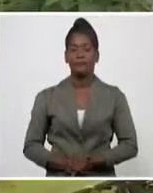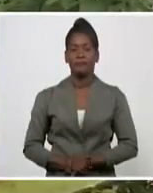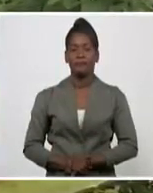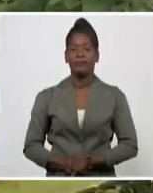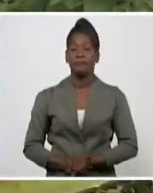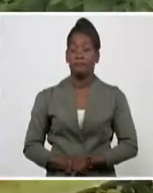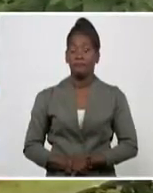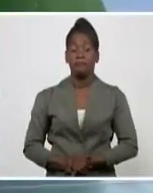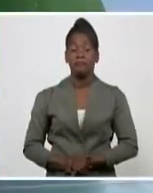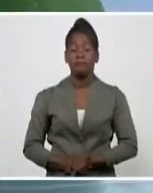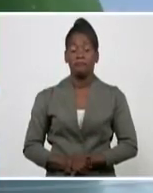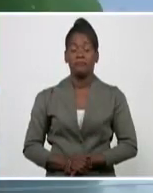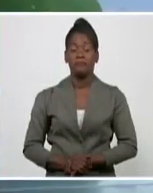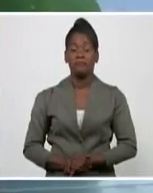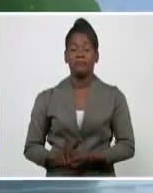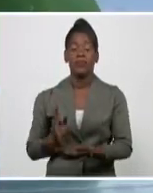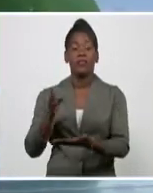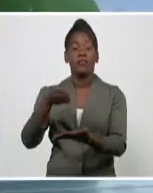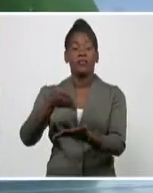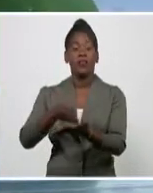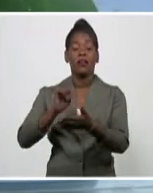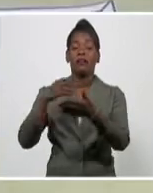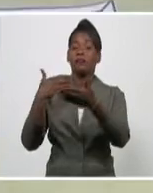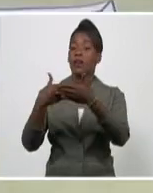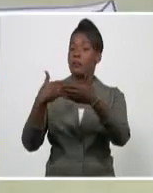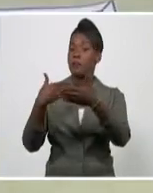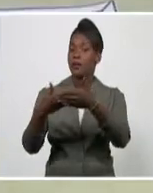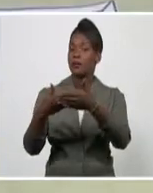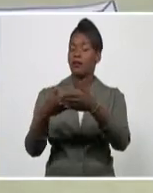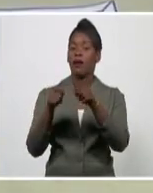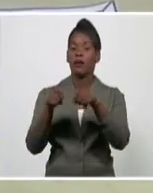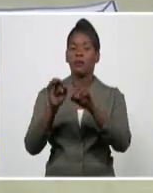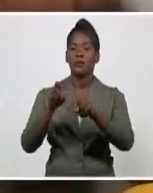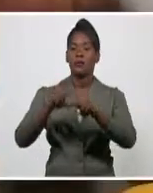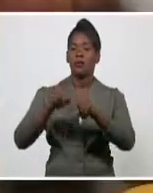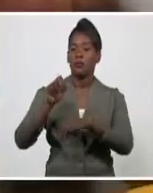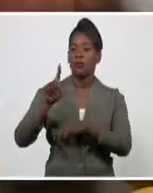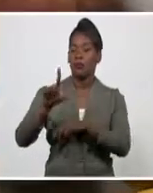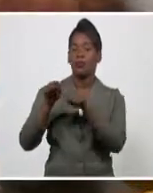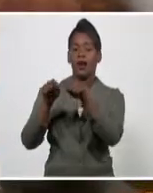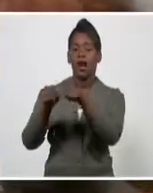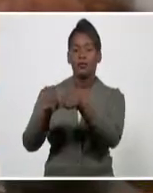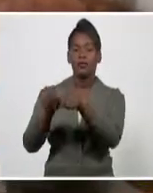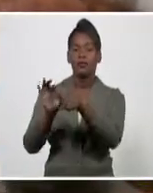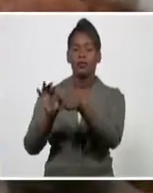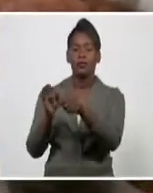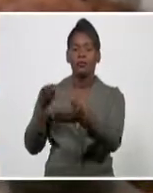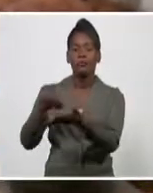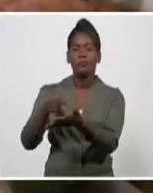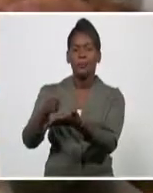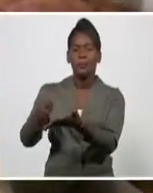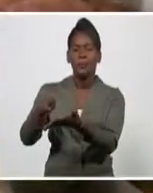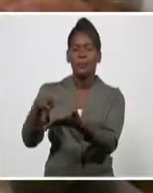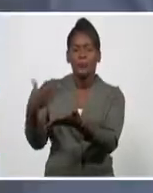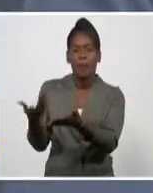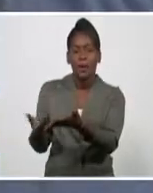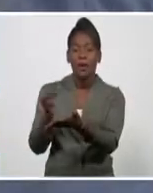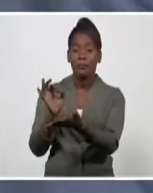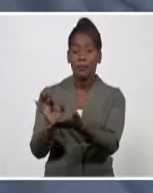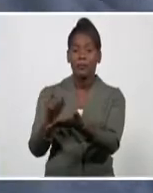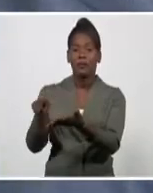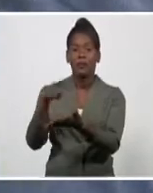hasta la empresa agropecuaria La Jíquima, ubicada al norte del municipio holguinero de Calixto García, llegó Diosbani Acosta Abrante, primer secretario